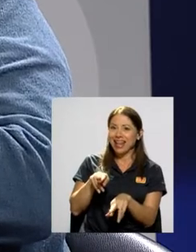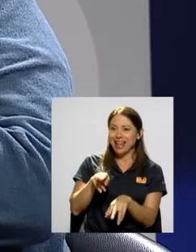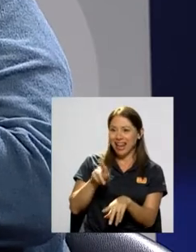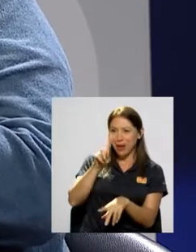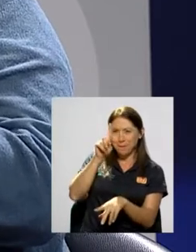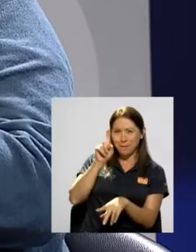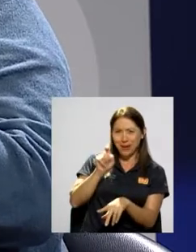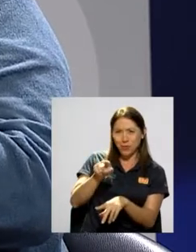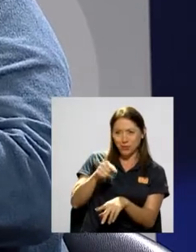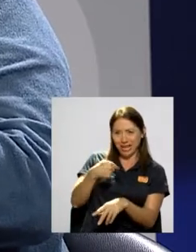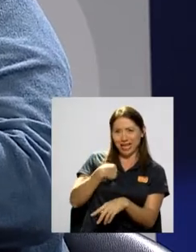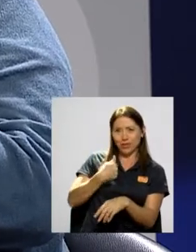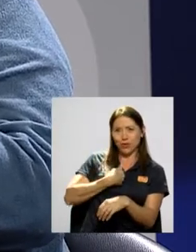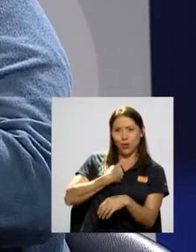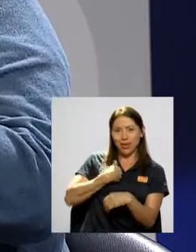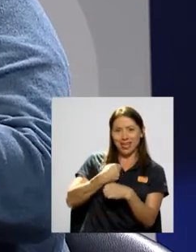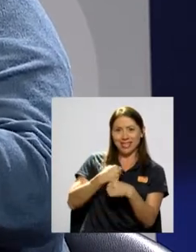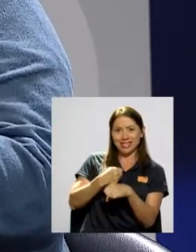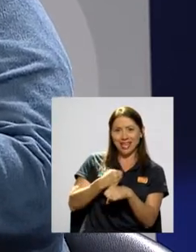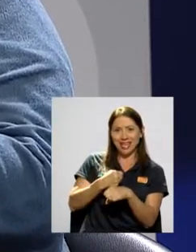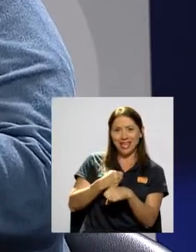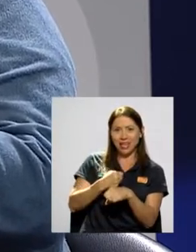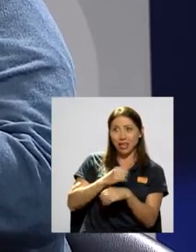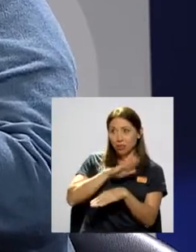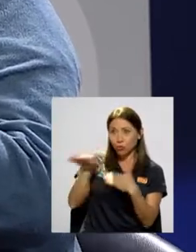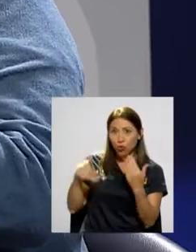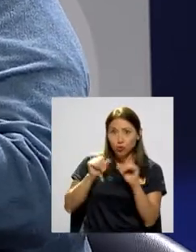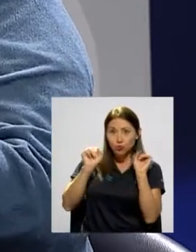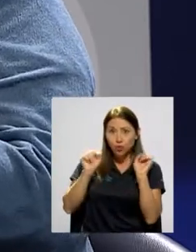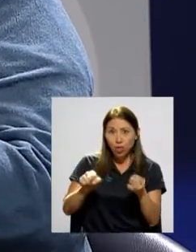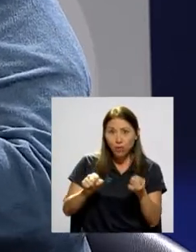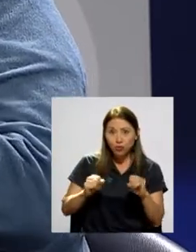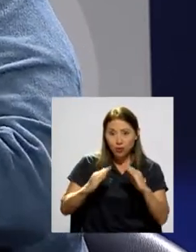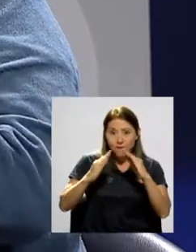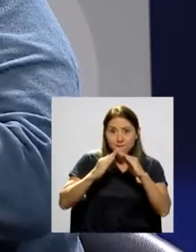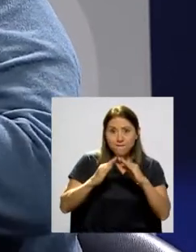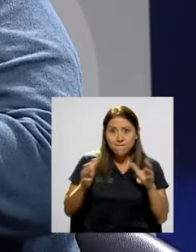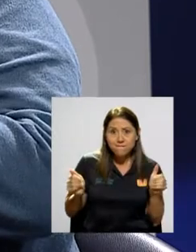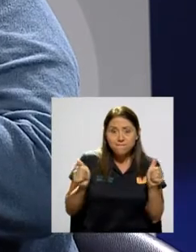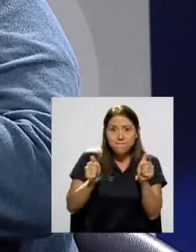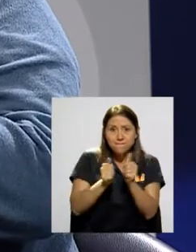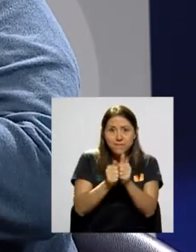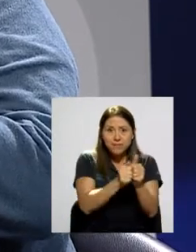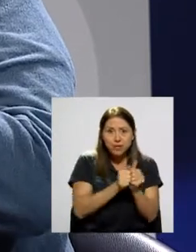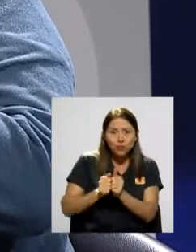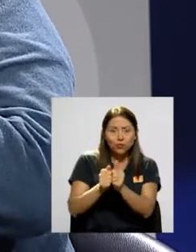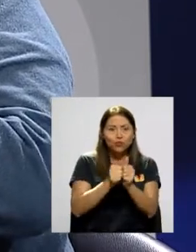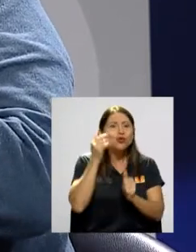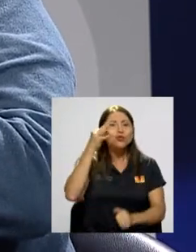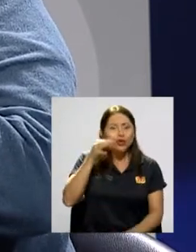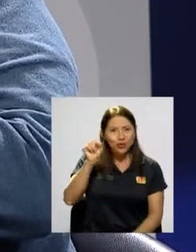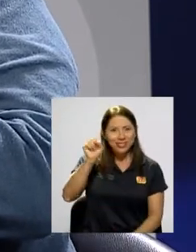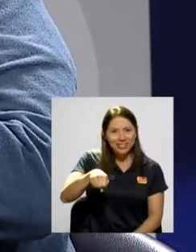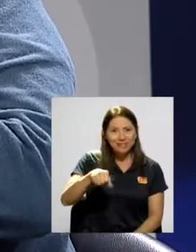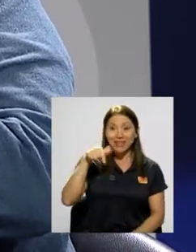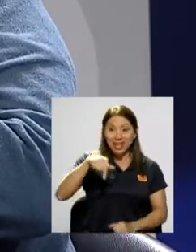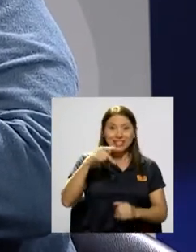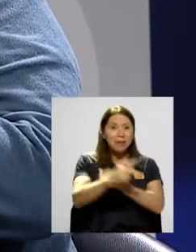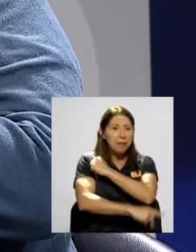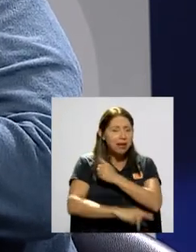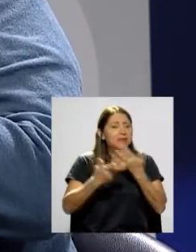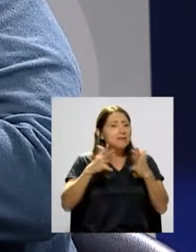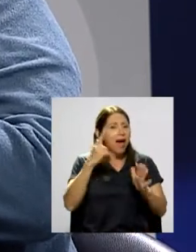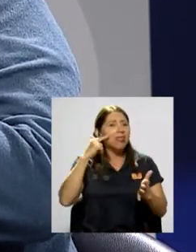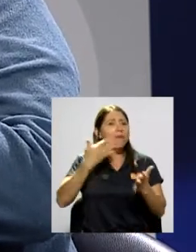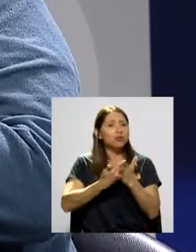momentos sobre si podíamos vivir juntos. Yo creo que sí. Este país ha demostrado que, a pesar de las fracturas, ¿verdad?, que históricamente